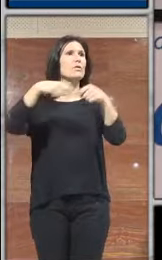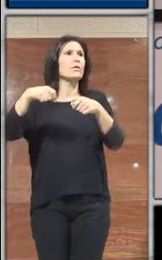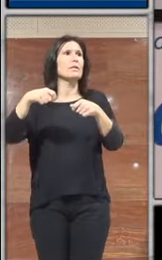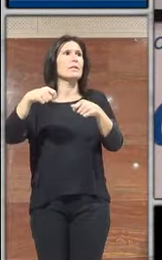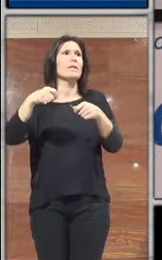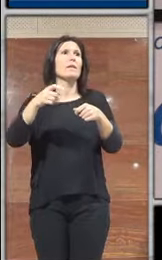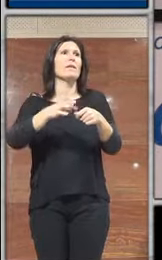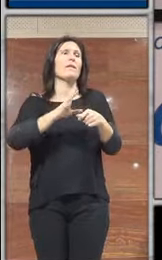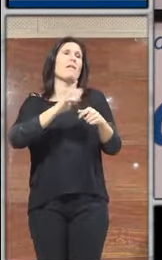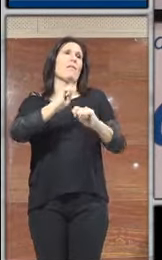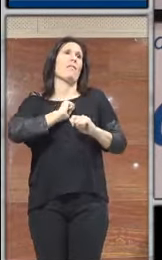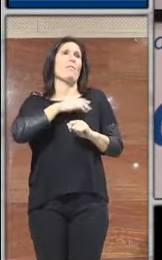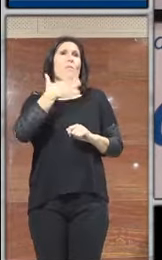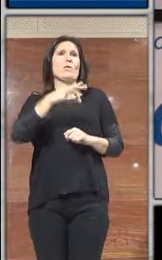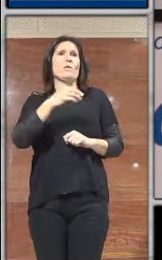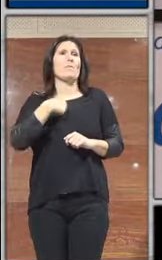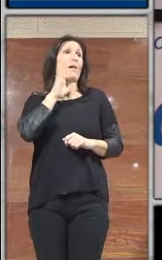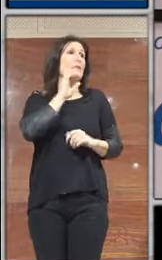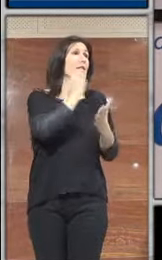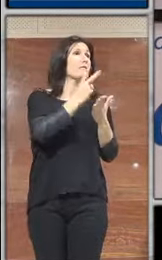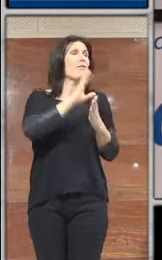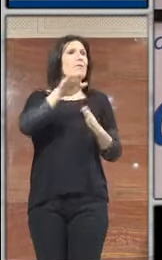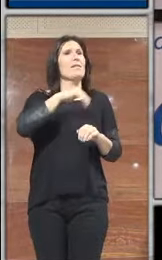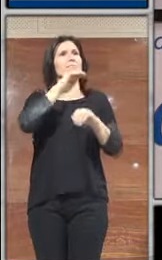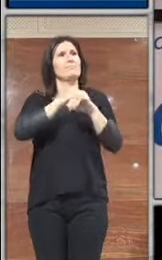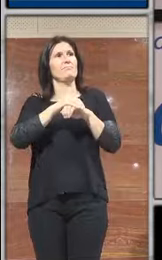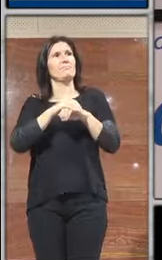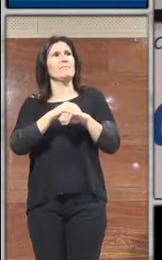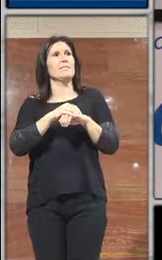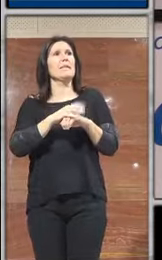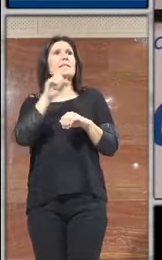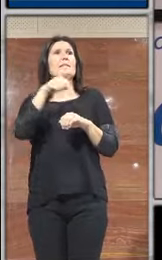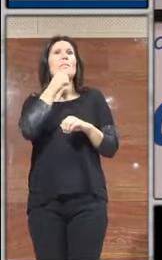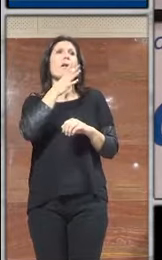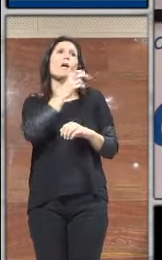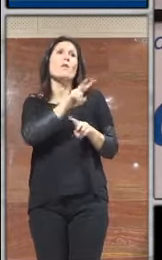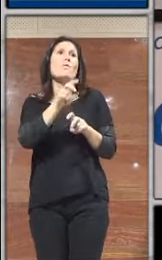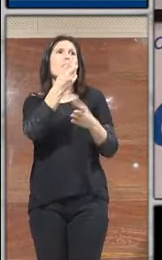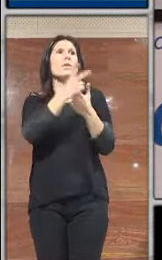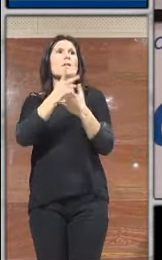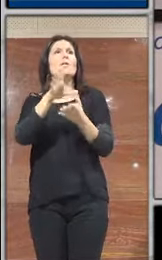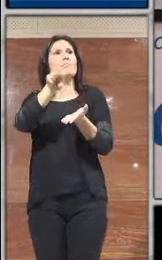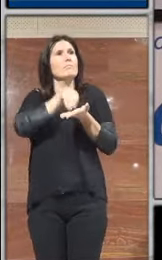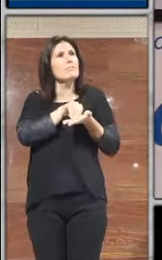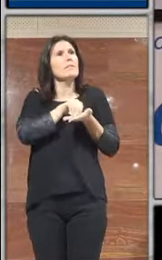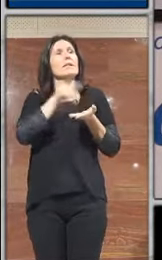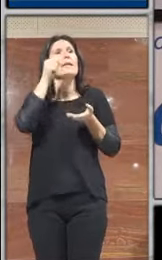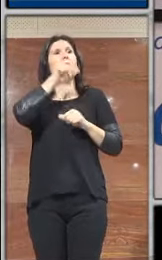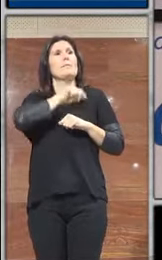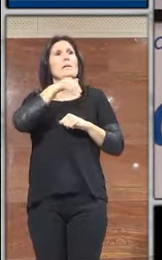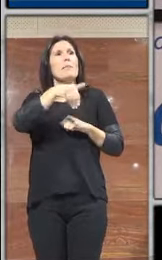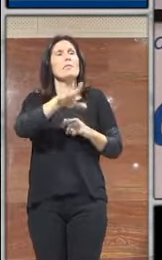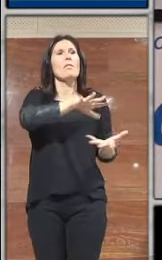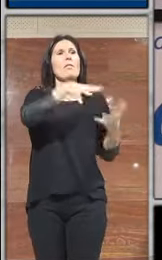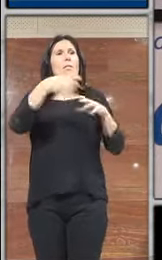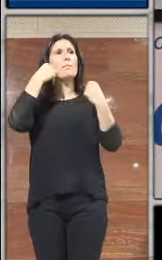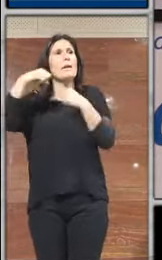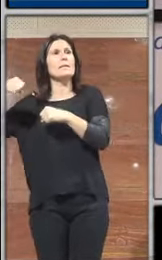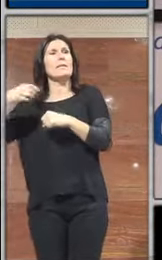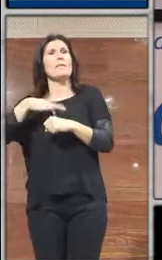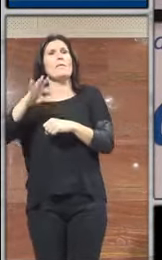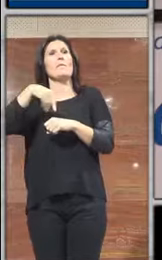haber hecho posible esos retos y por plantear nuevos retos ahora que acogemos y que esperamos poner en práctica para poder